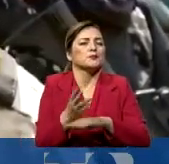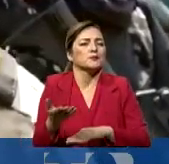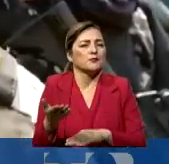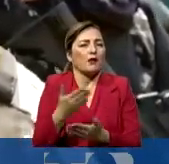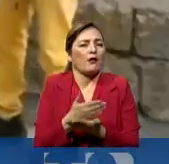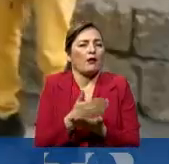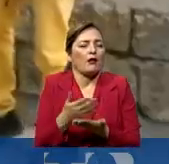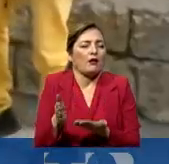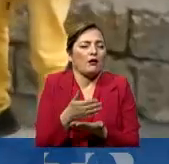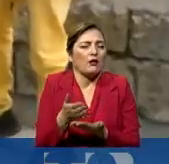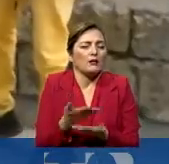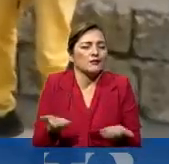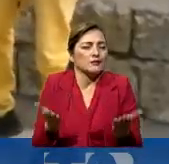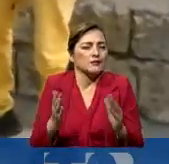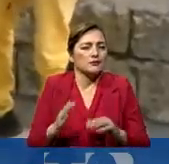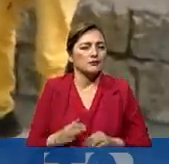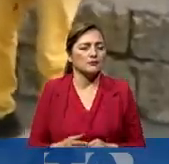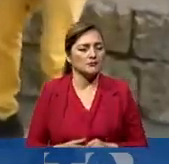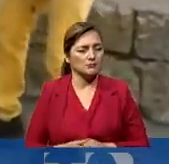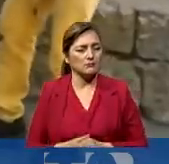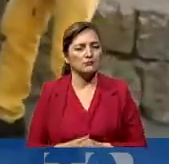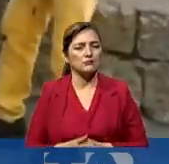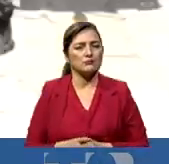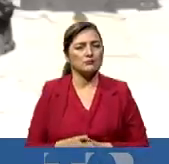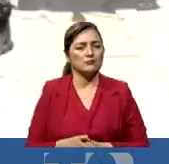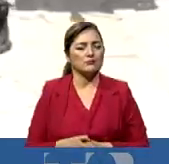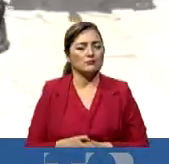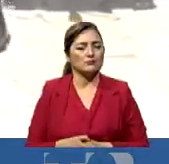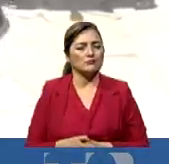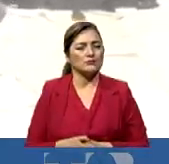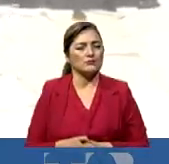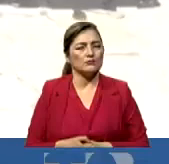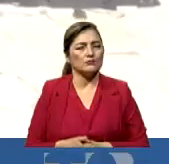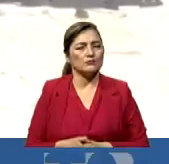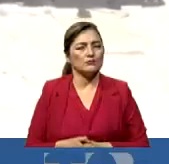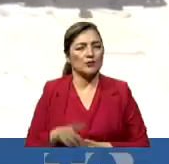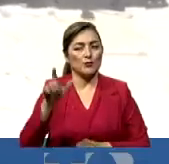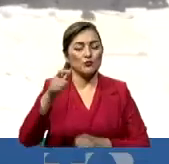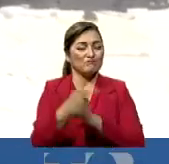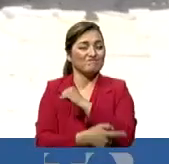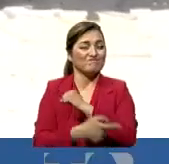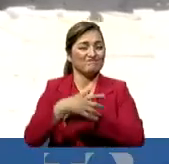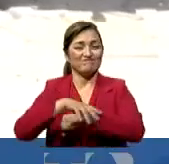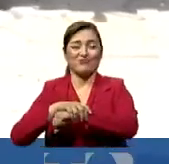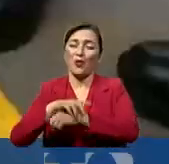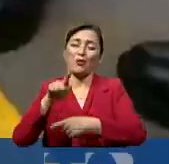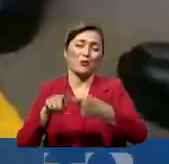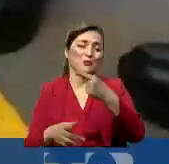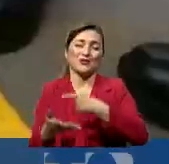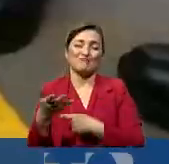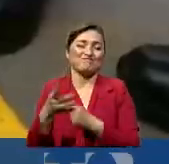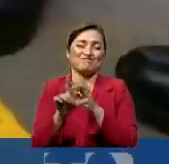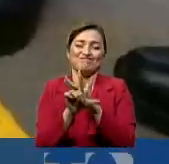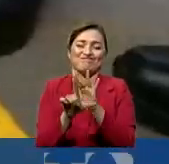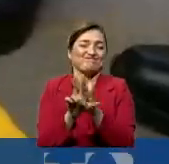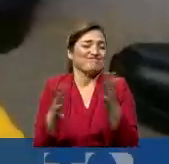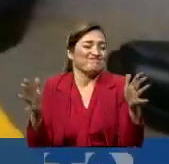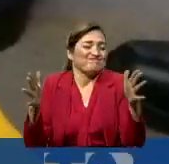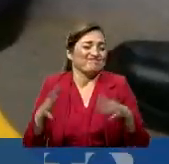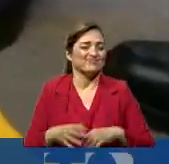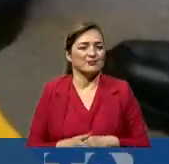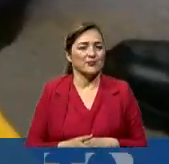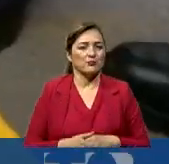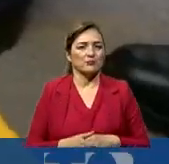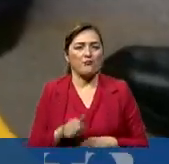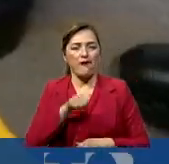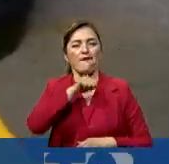la cocina. Por lo tanto, no se puede sancionar ni mucho menos detener a quienes portan este tipo de armas, que a la vez son utilizadas en